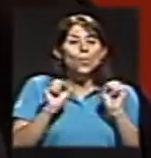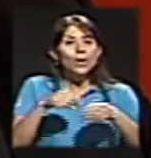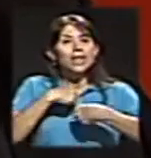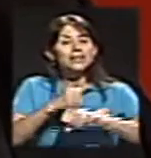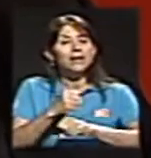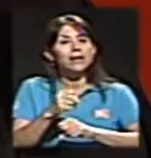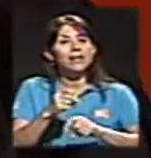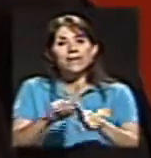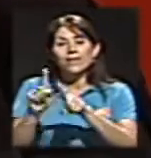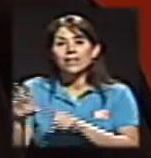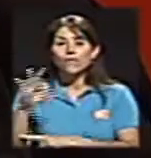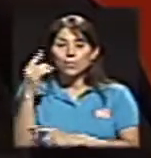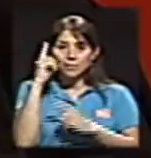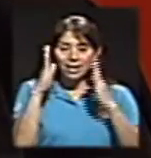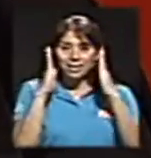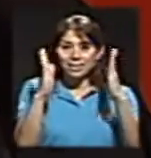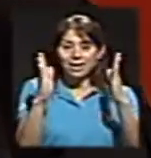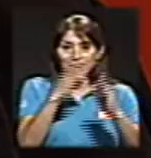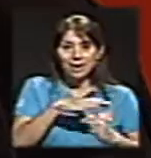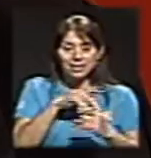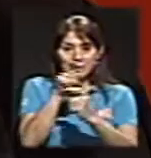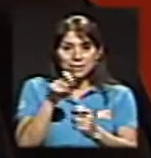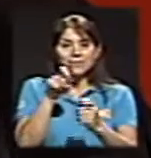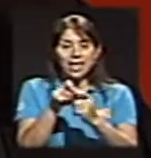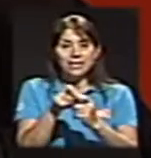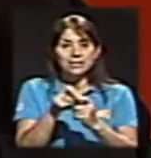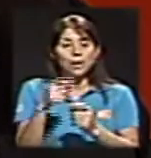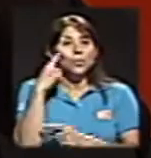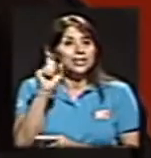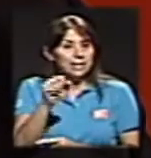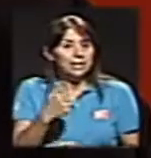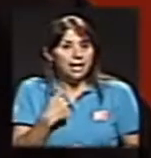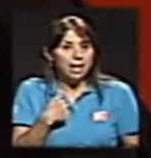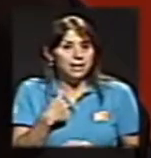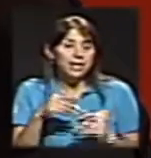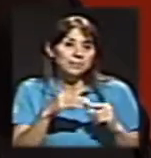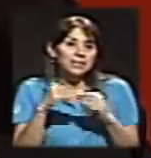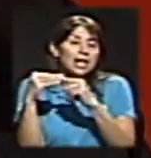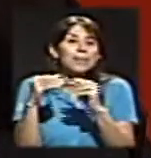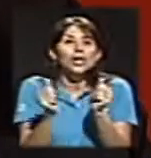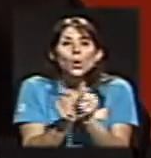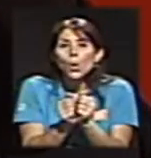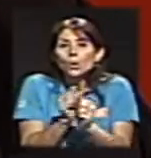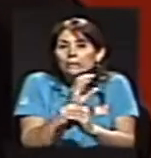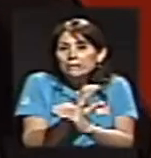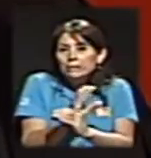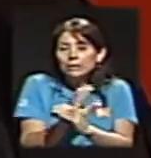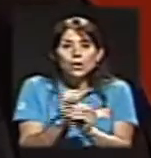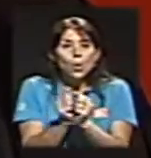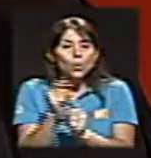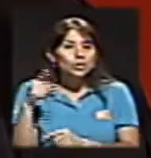poder atender las especificidades, porque las hay efectivamente, especialmente en las normas de naturaleza microprudencial, en ciertos tipos de